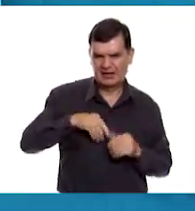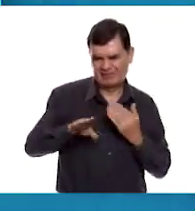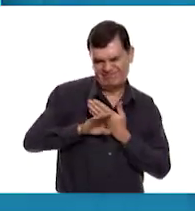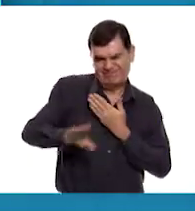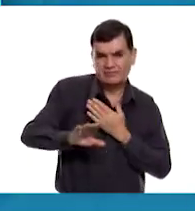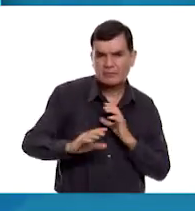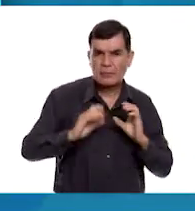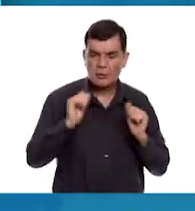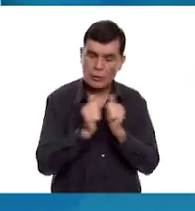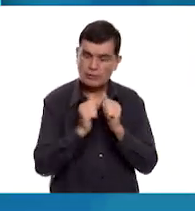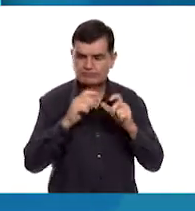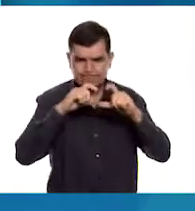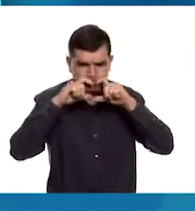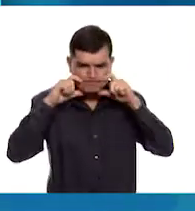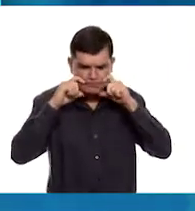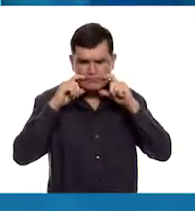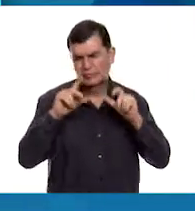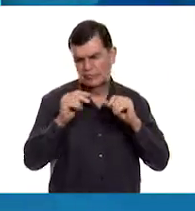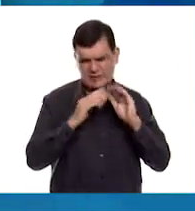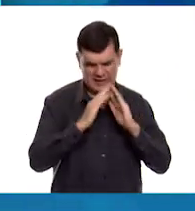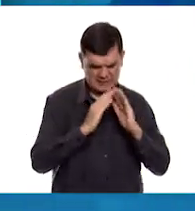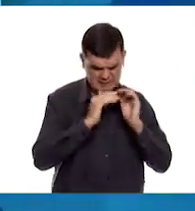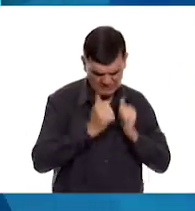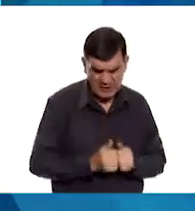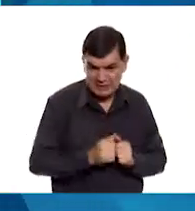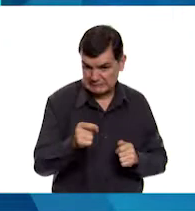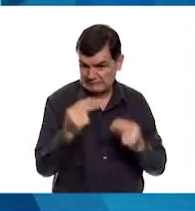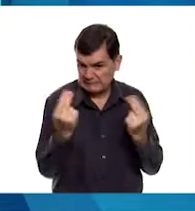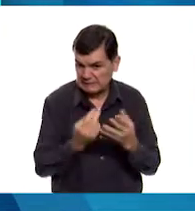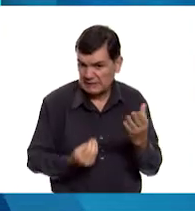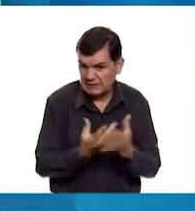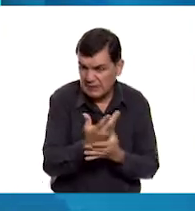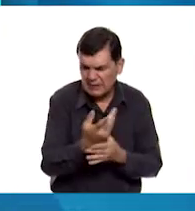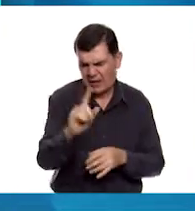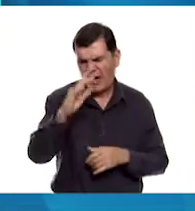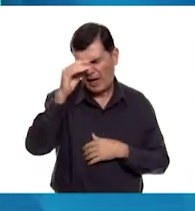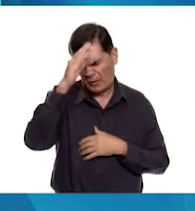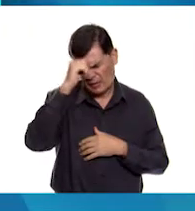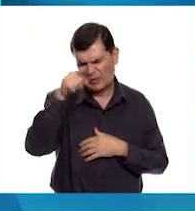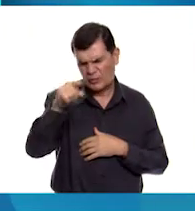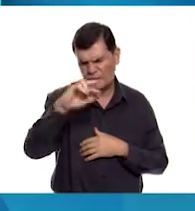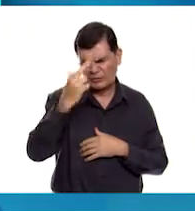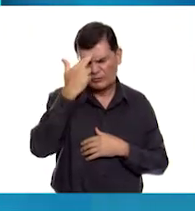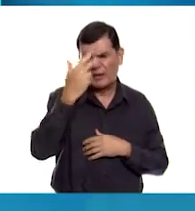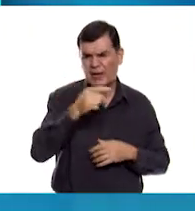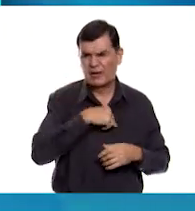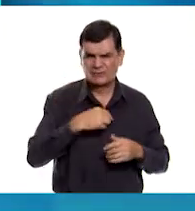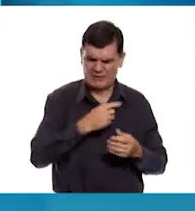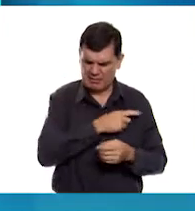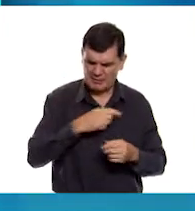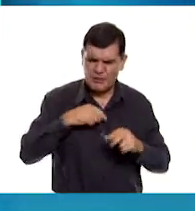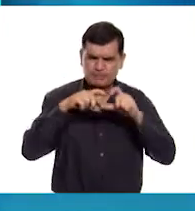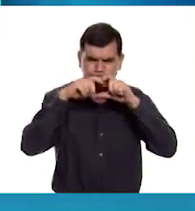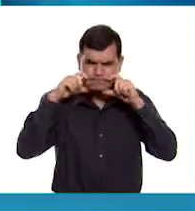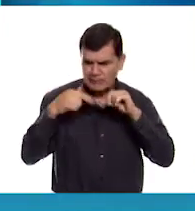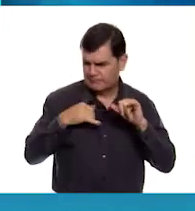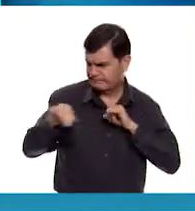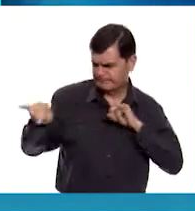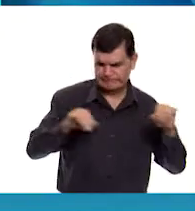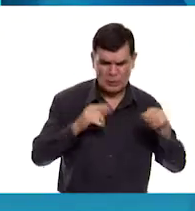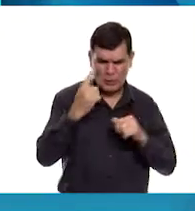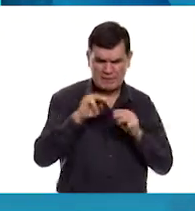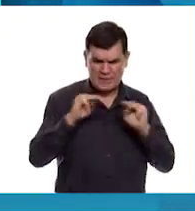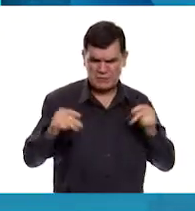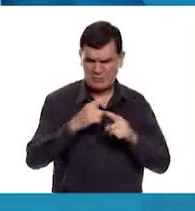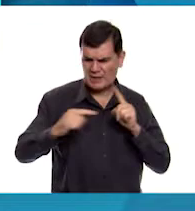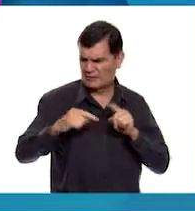Utiliza cubrebocas. No salgas de casa. Si tienes que hacerlo, recuerda que es obligatorio utilizarlo. Mantén una distancia mínima de un